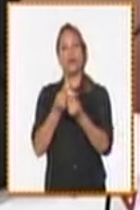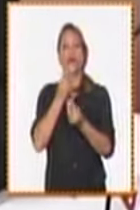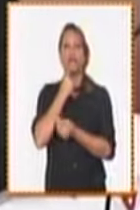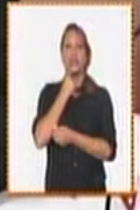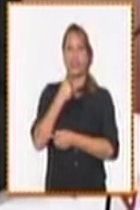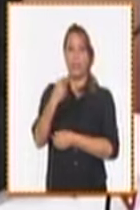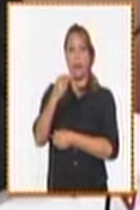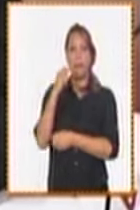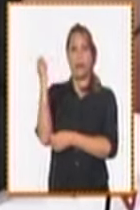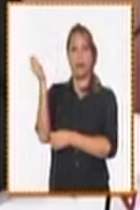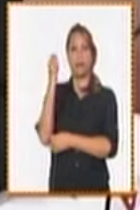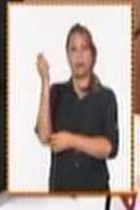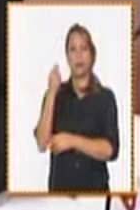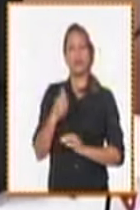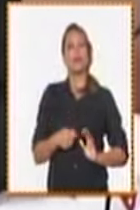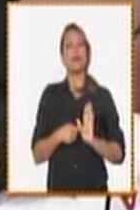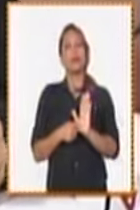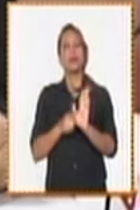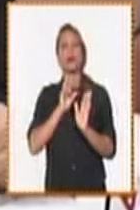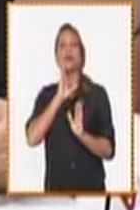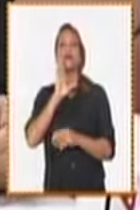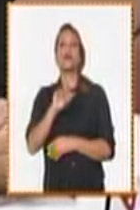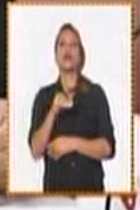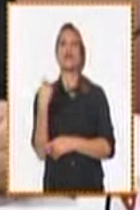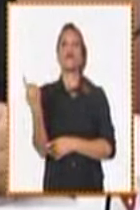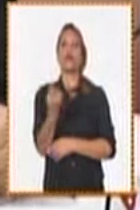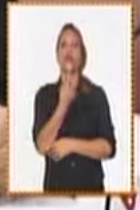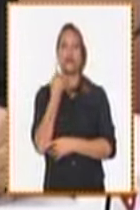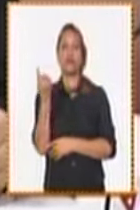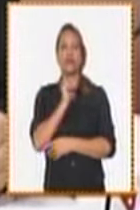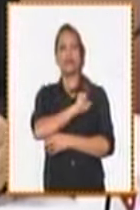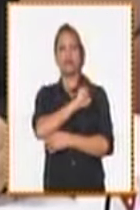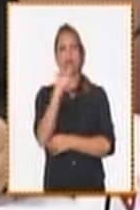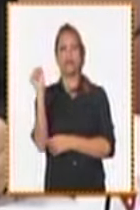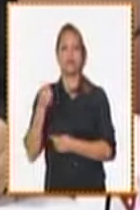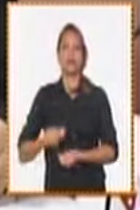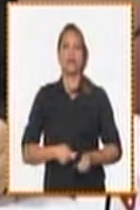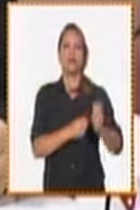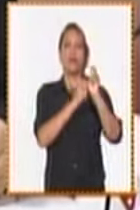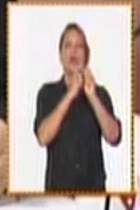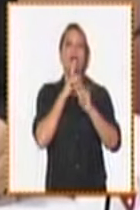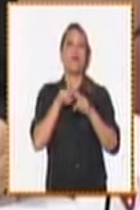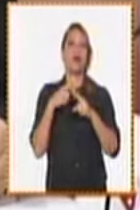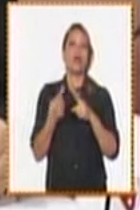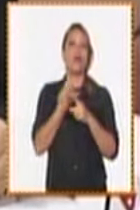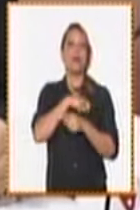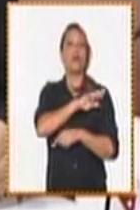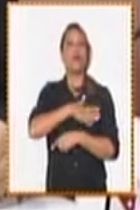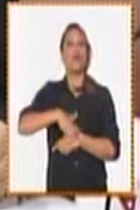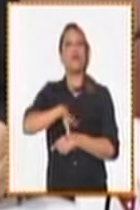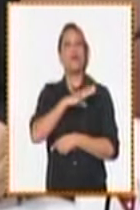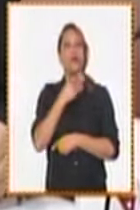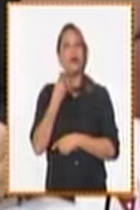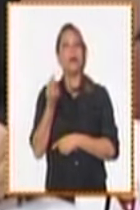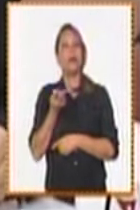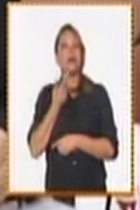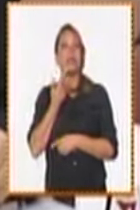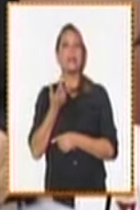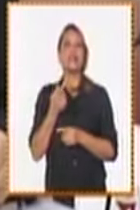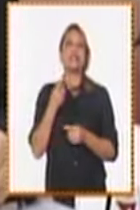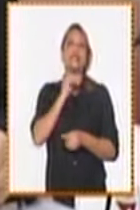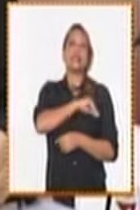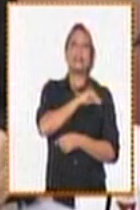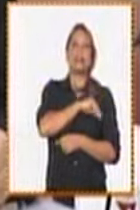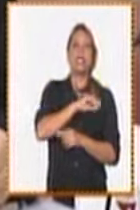muestra, como él decía, que nosotros triunfaremos, porque cuando un pueblo se coloca formidablemente amenazador